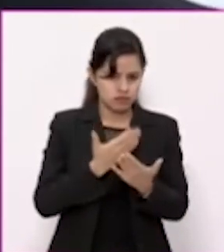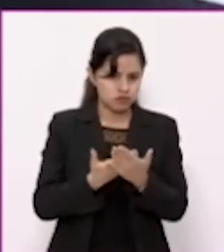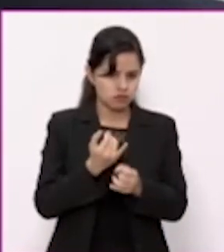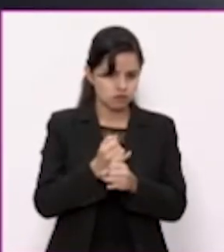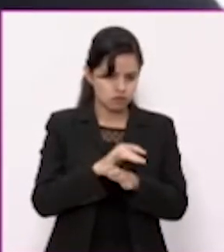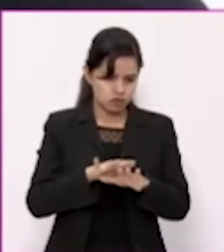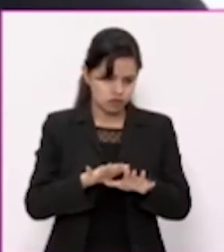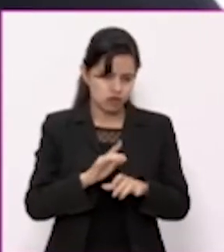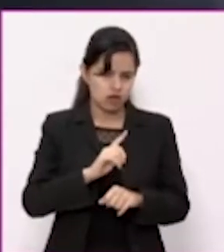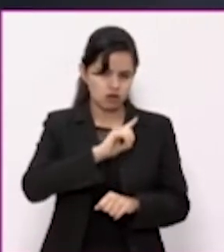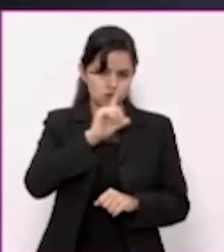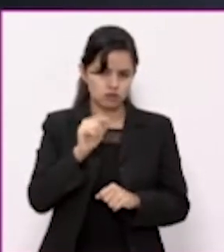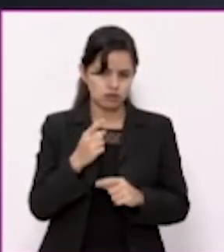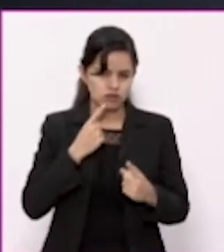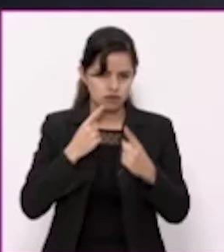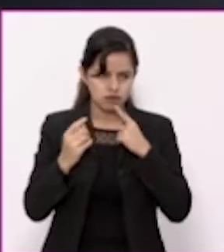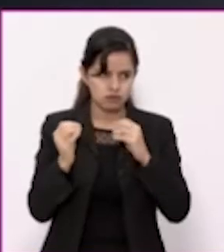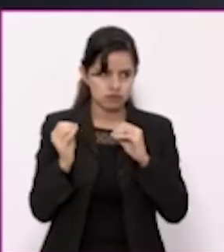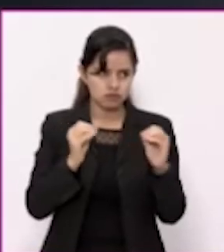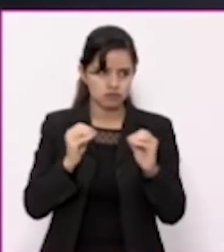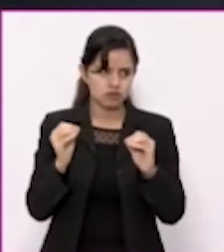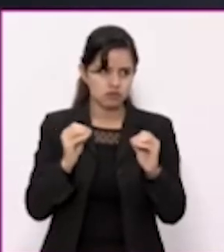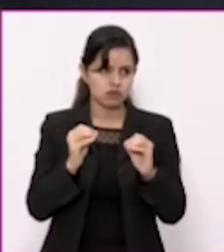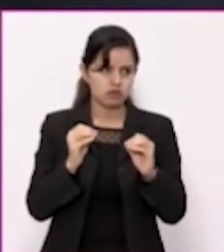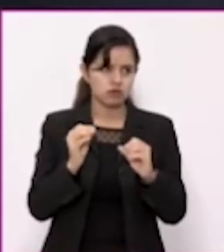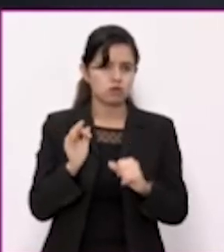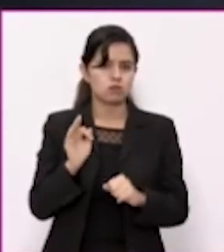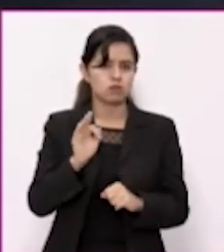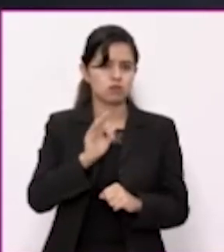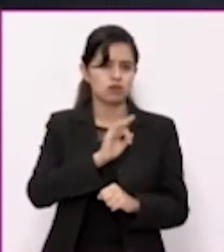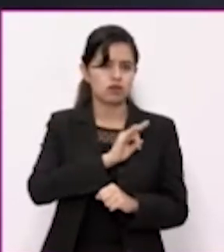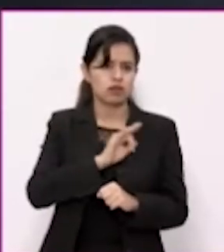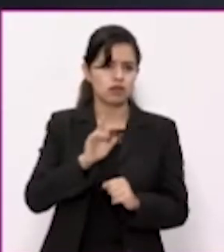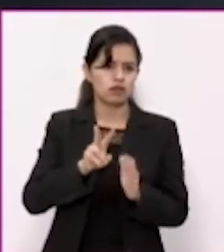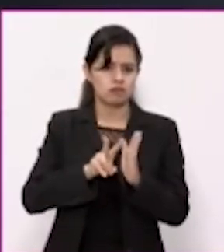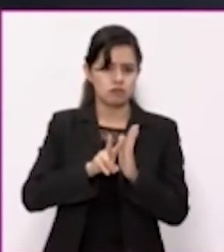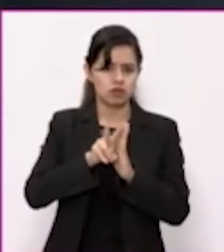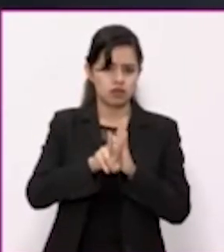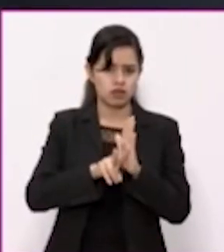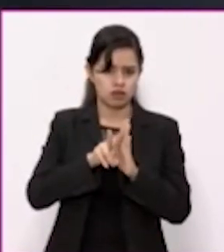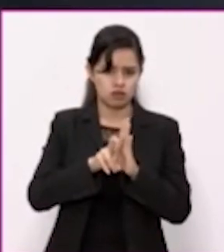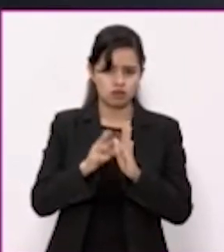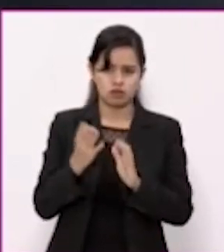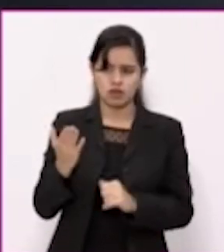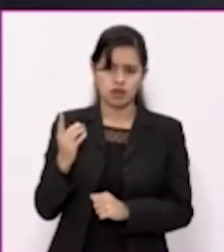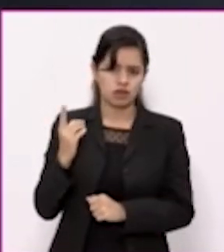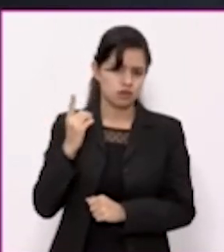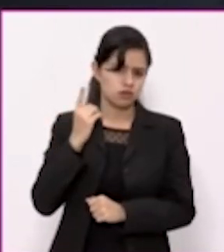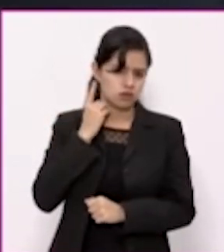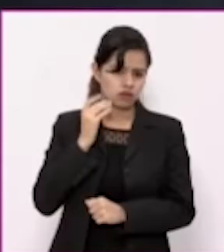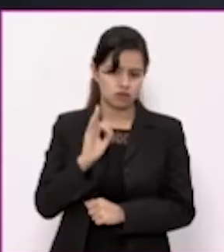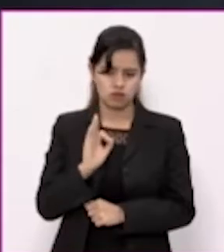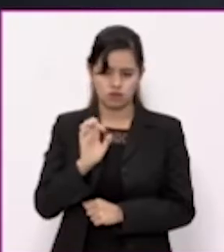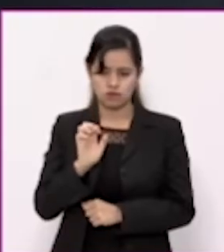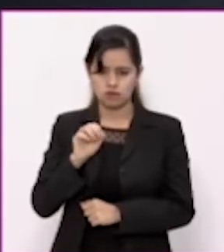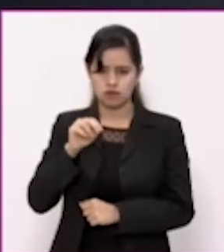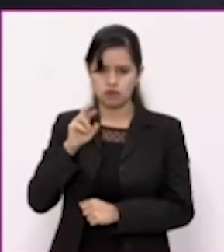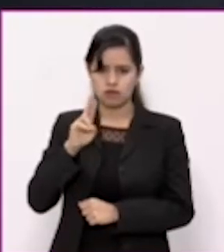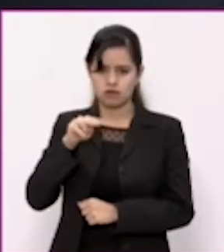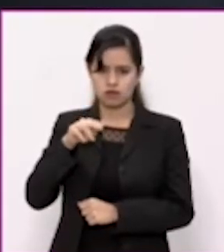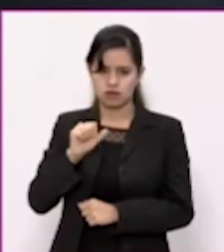racional, voy a solicitar que se reproduzca íntegro el video con las afirmaciones del diputado Fernández Noroña,